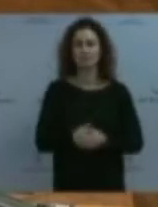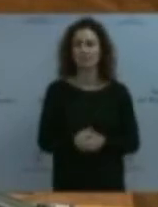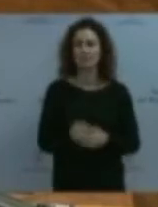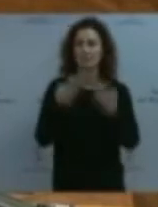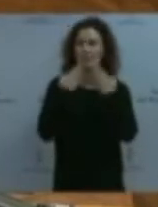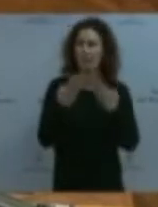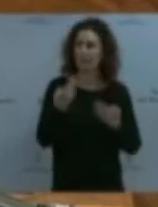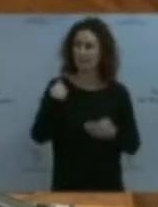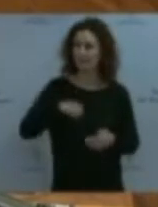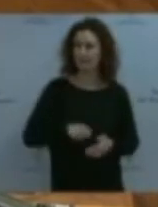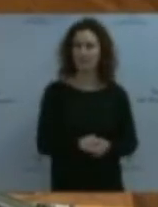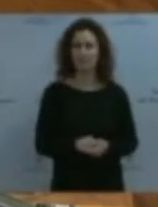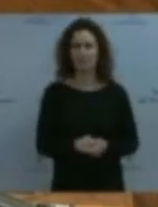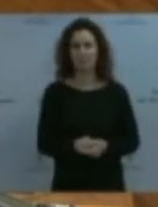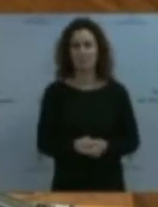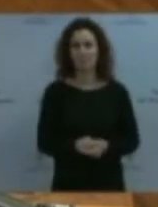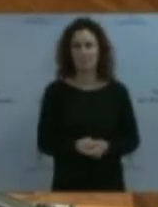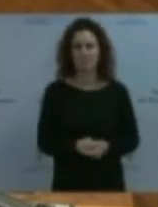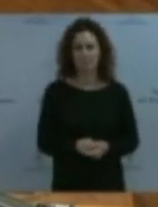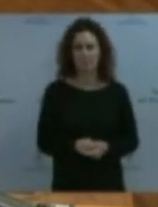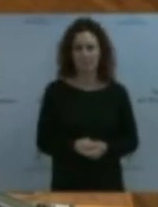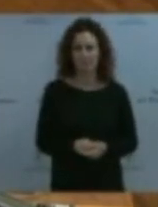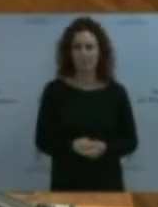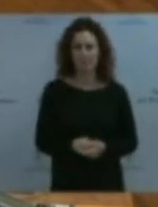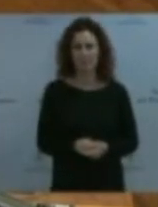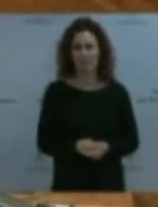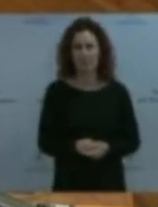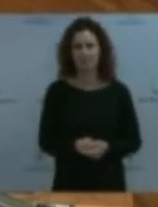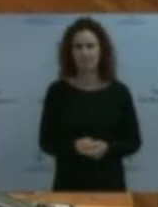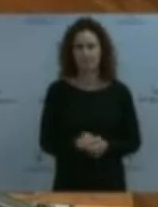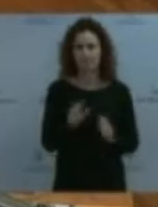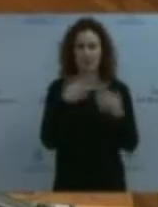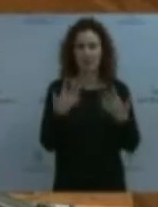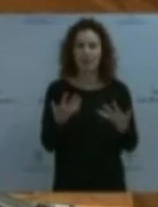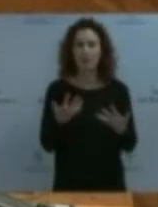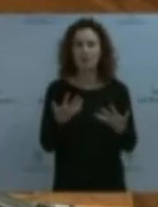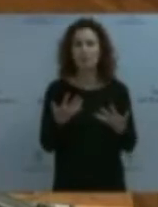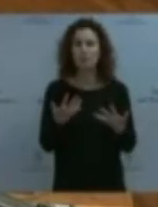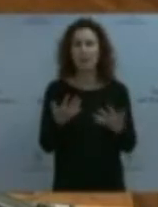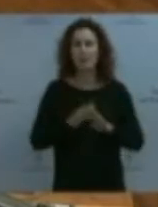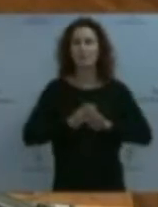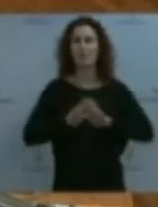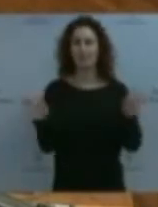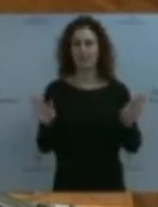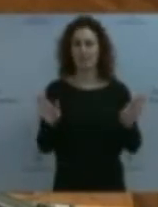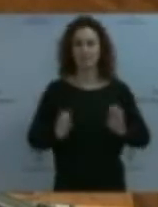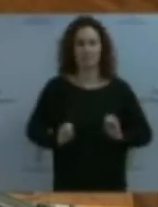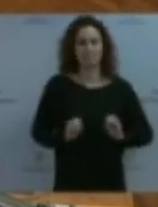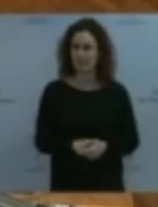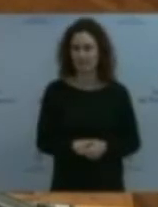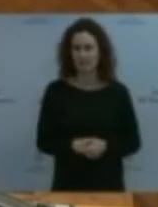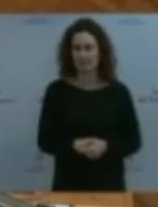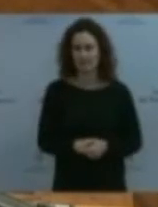¿Qué proyectos tiene o está valorando para terminar con la grave situación de abandono total en la que se encuentra la ciudad de vacaciones de